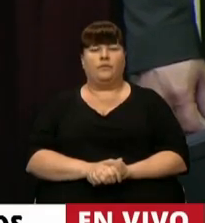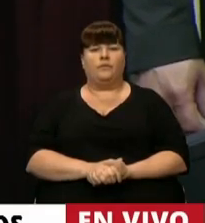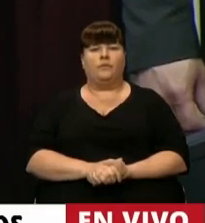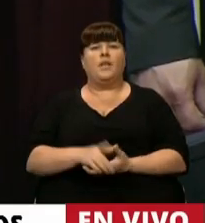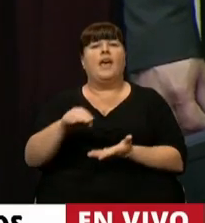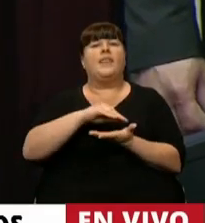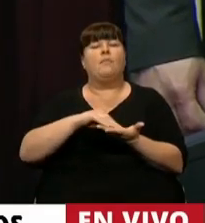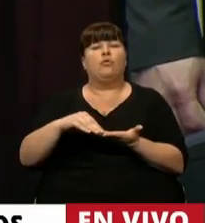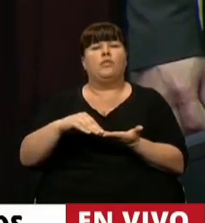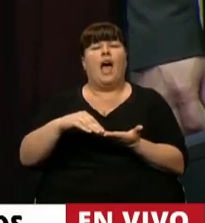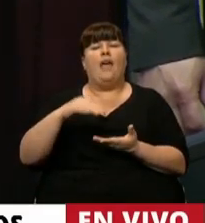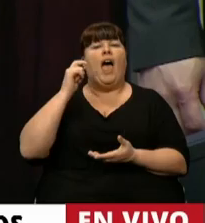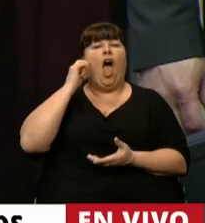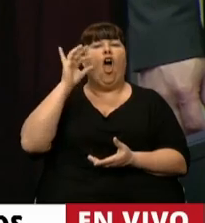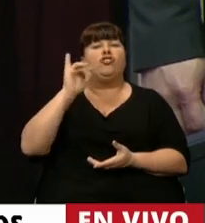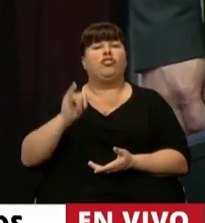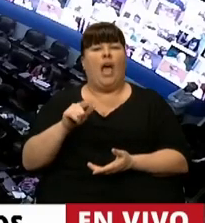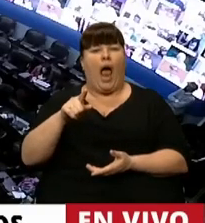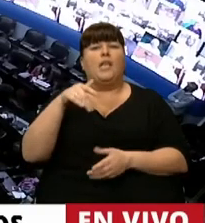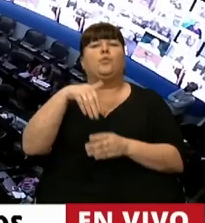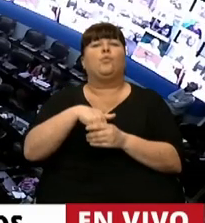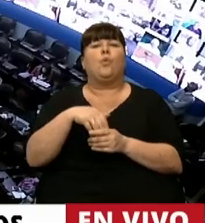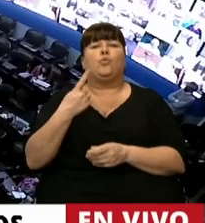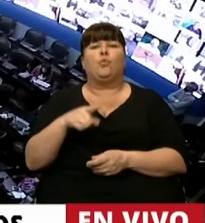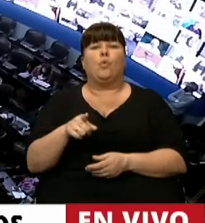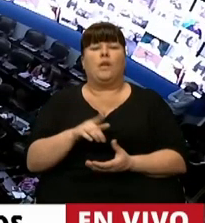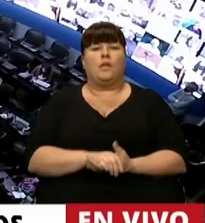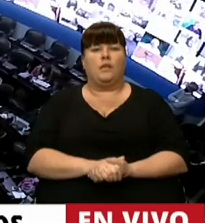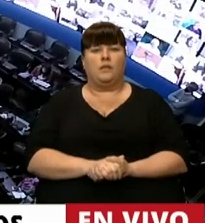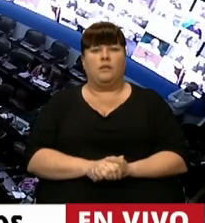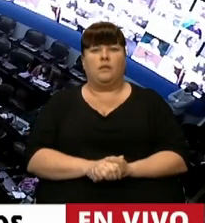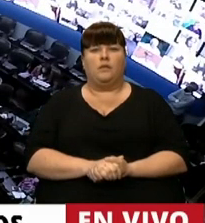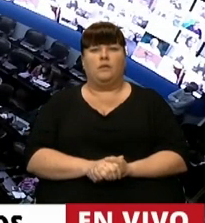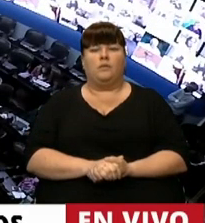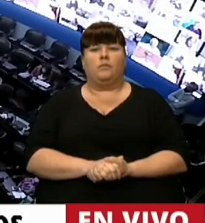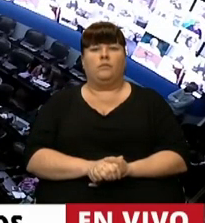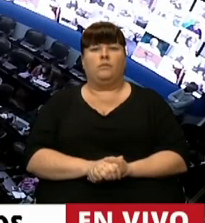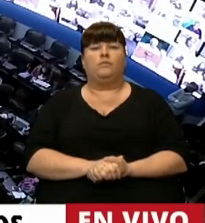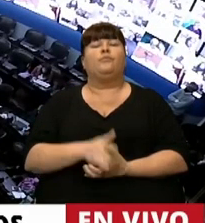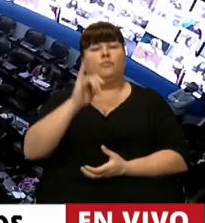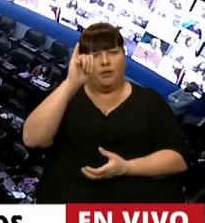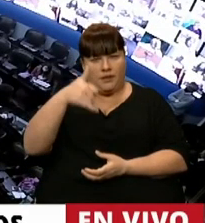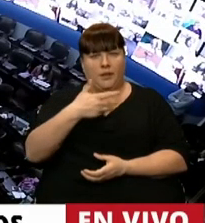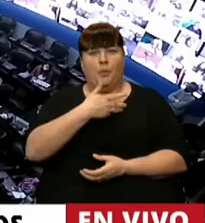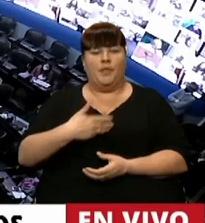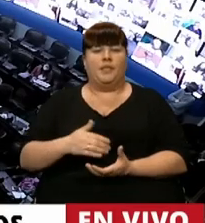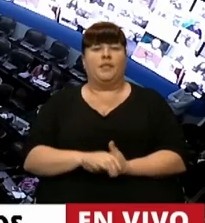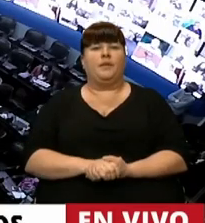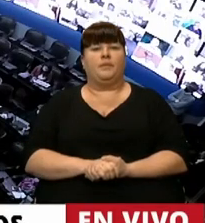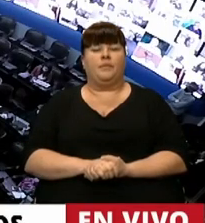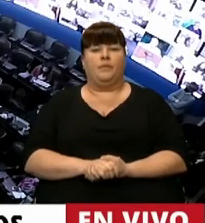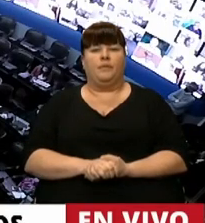diputada josefina gonzález el sentido de su voto afirmativo presidente